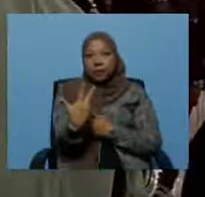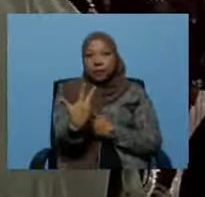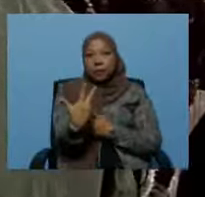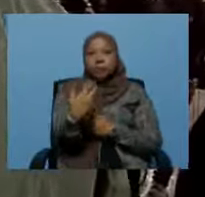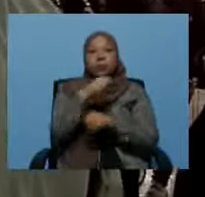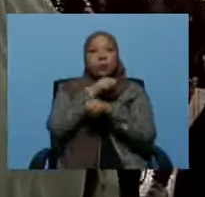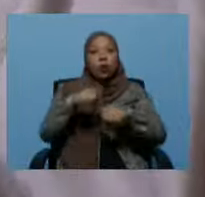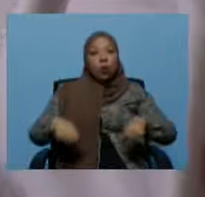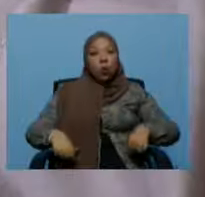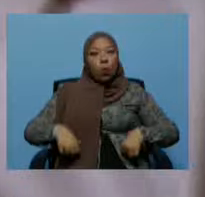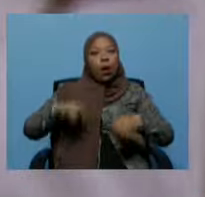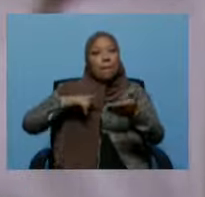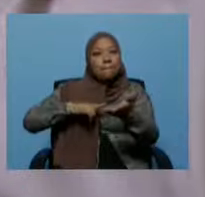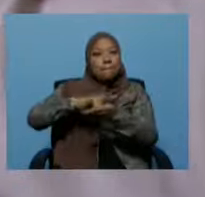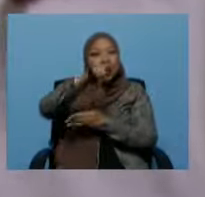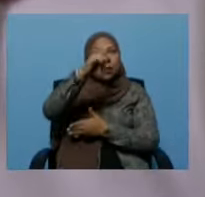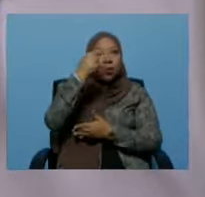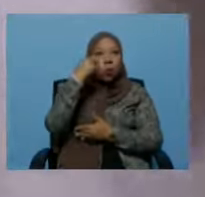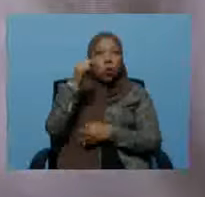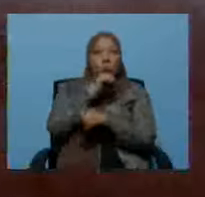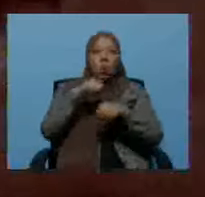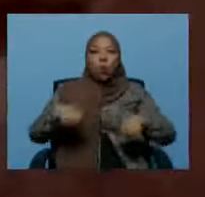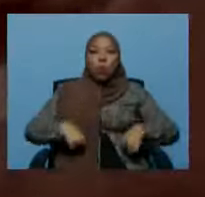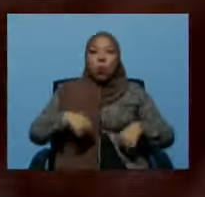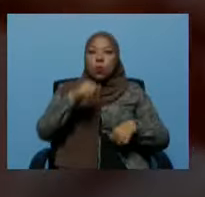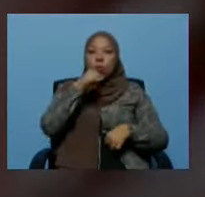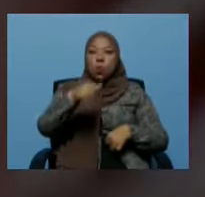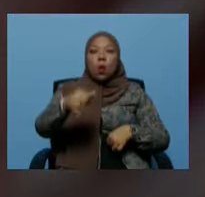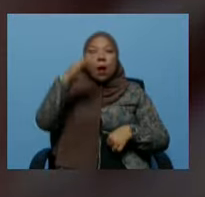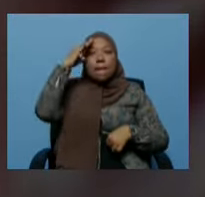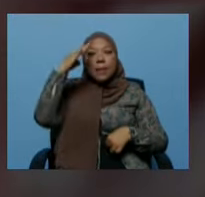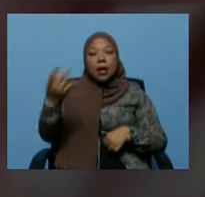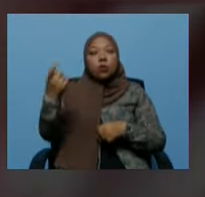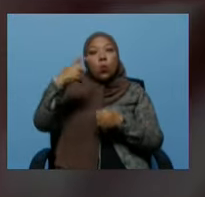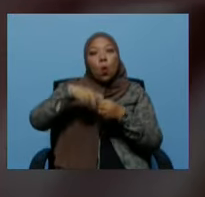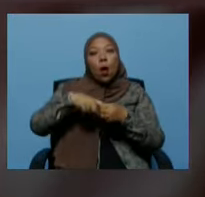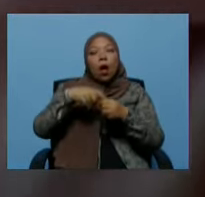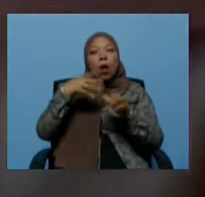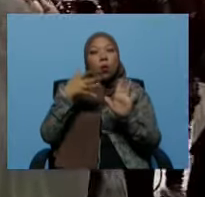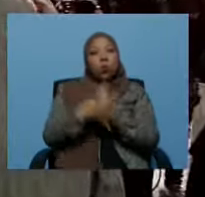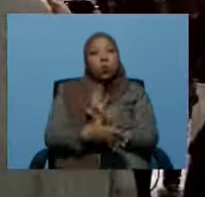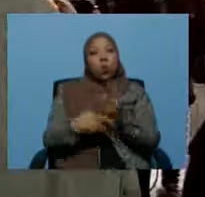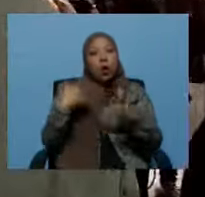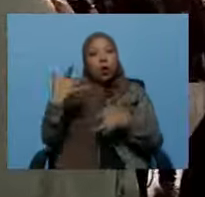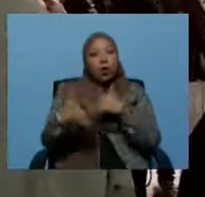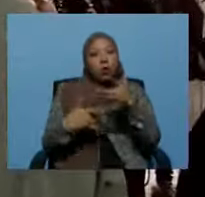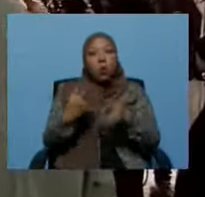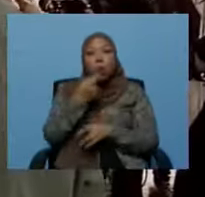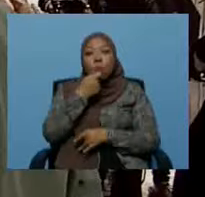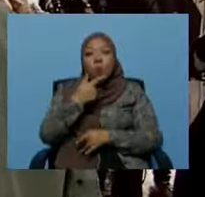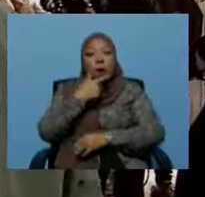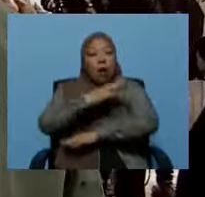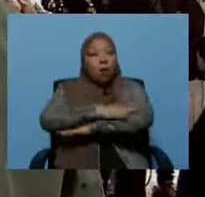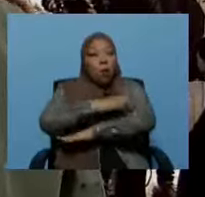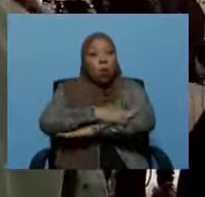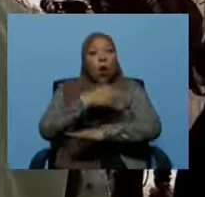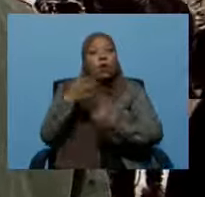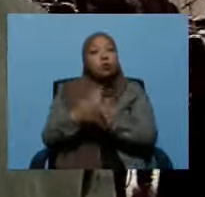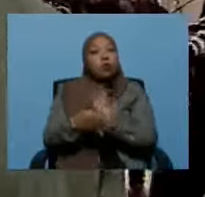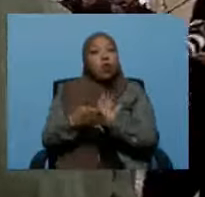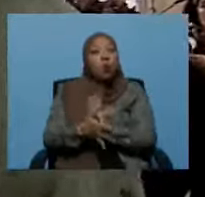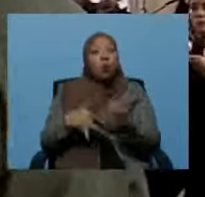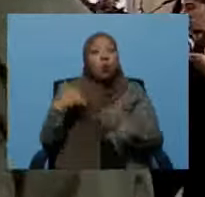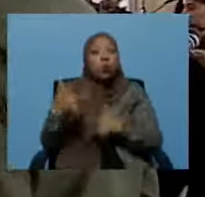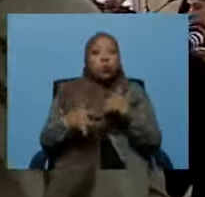Armada Bolivariana. Anteriormente veíamos el del componente ejército, que el día de hoy, por su loable labor en el marco de lo que es